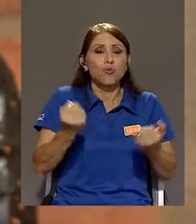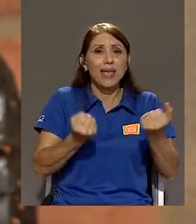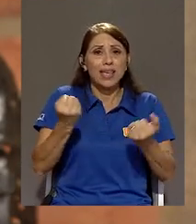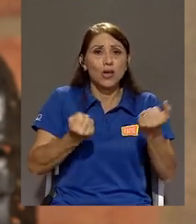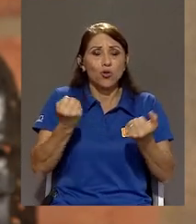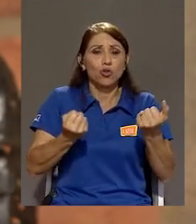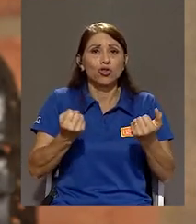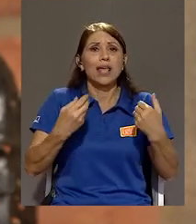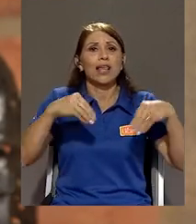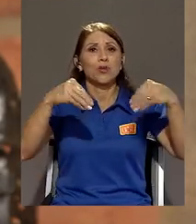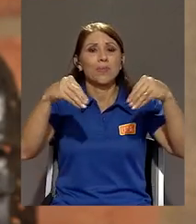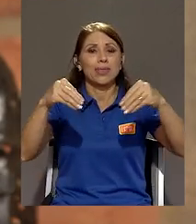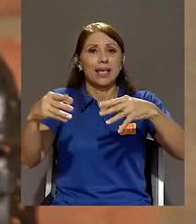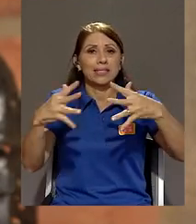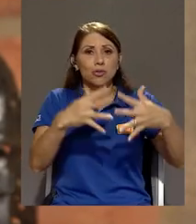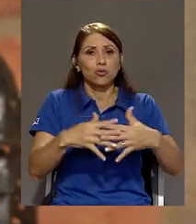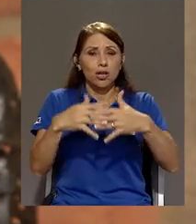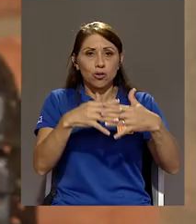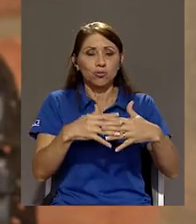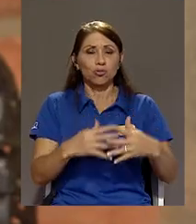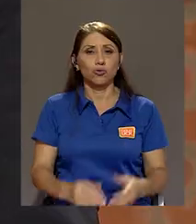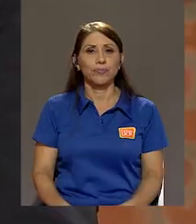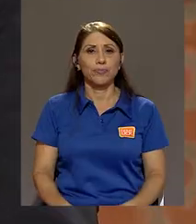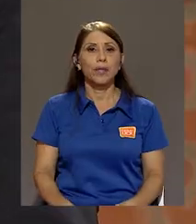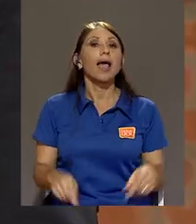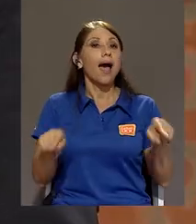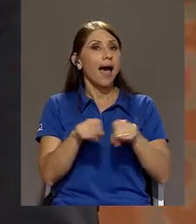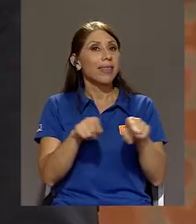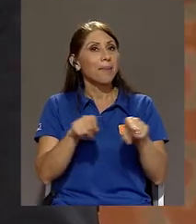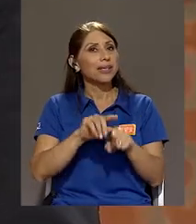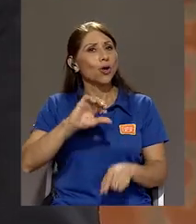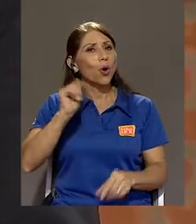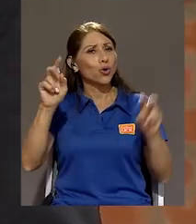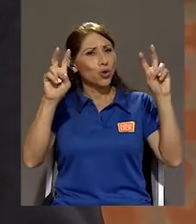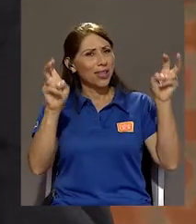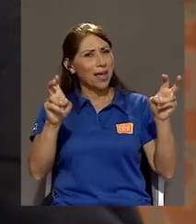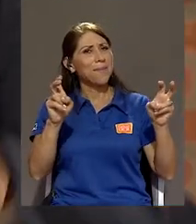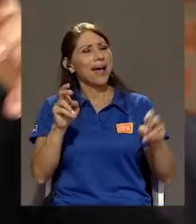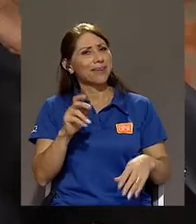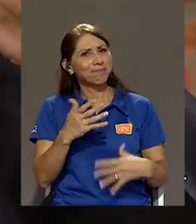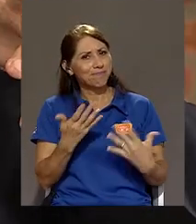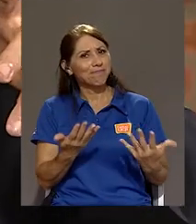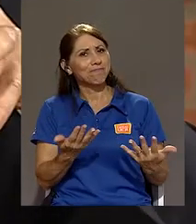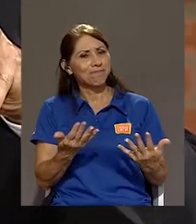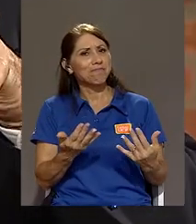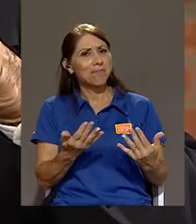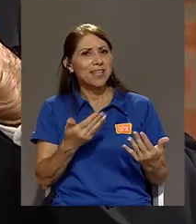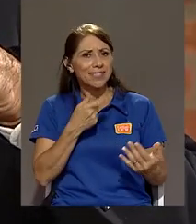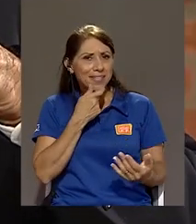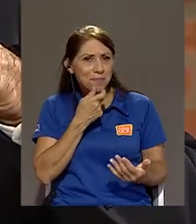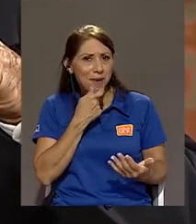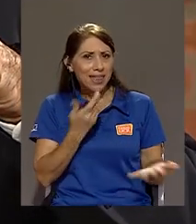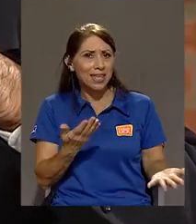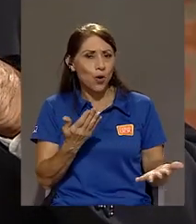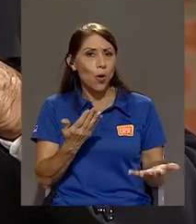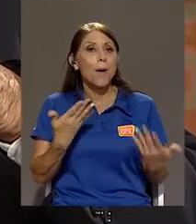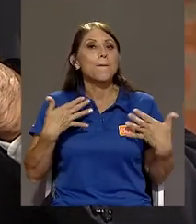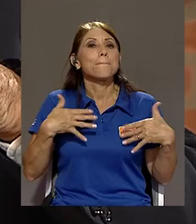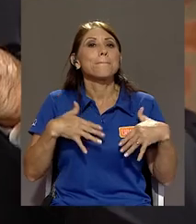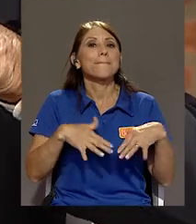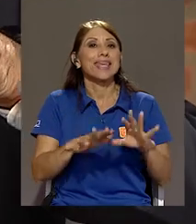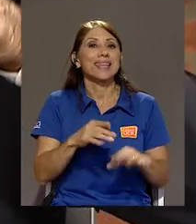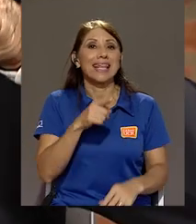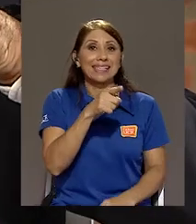en Estados Unidos. Y además hay otro tema simpático que es, mientras que él tiene, tanto por